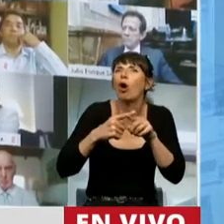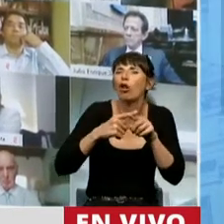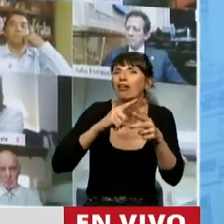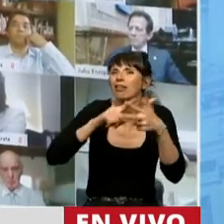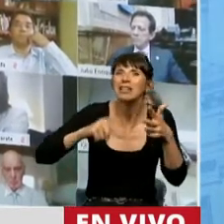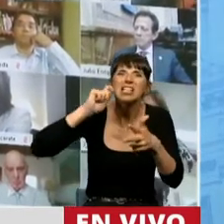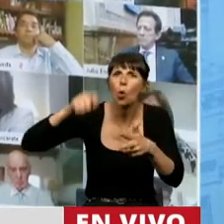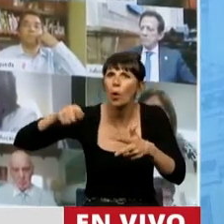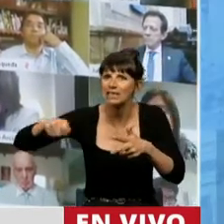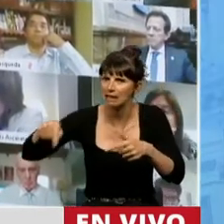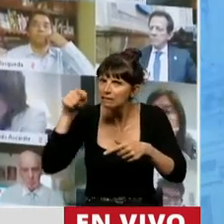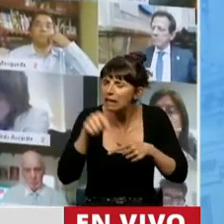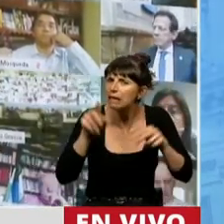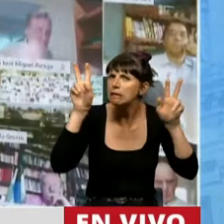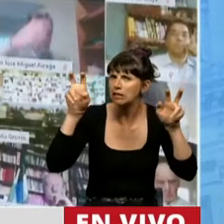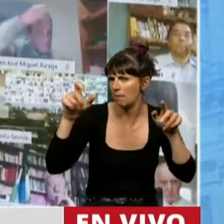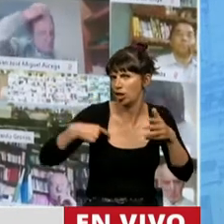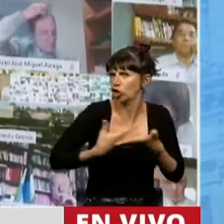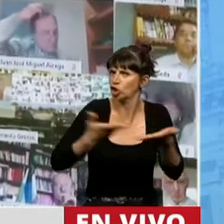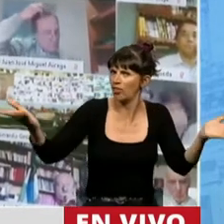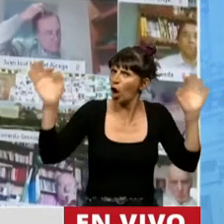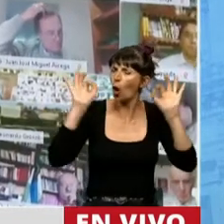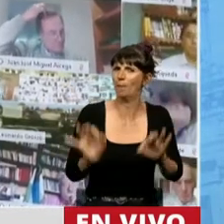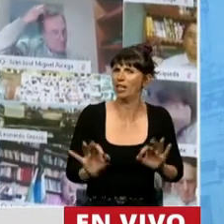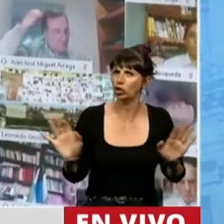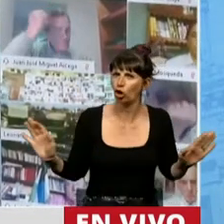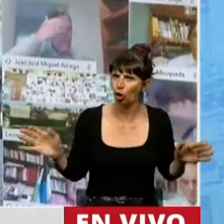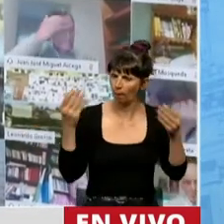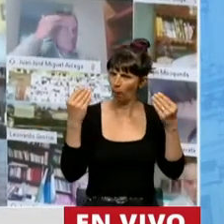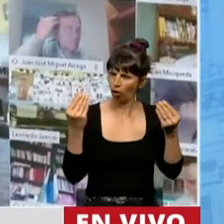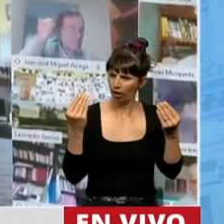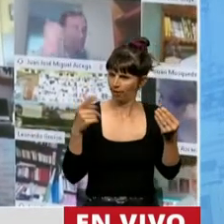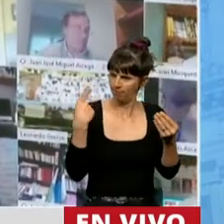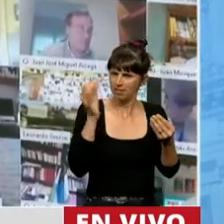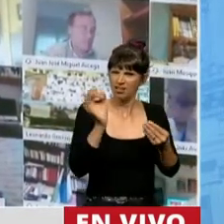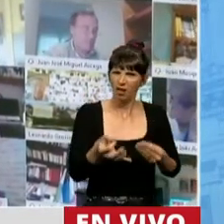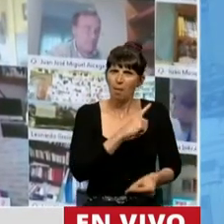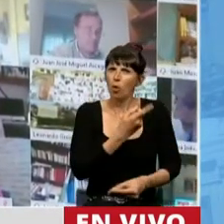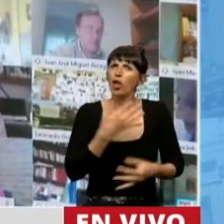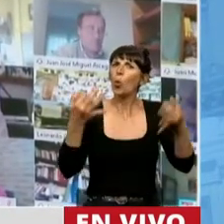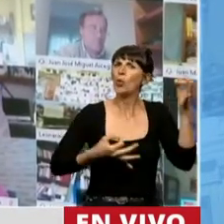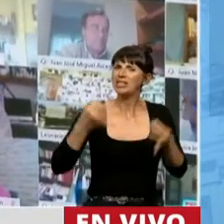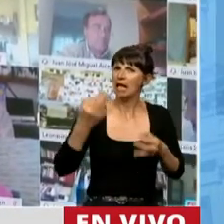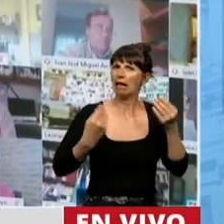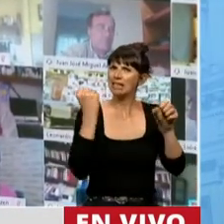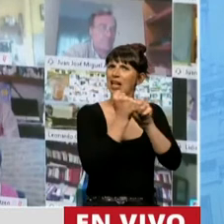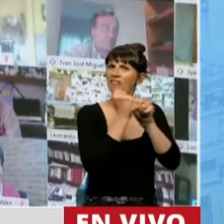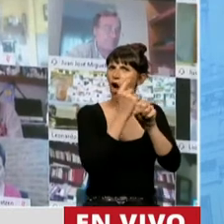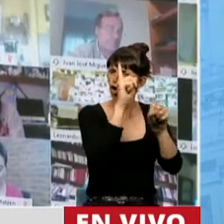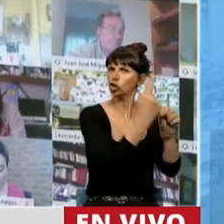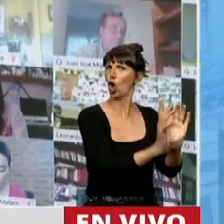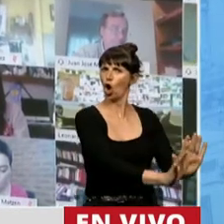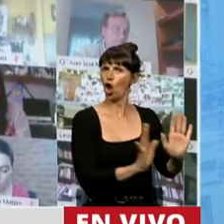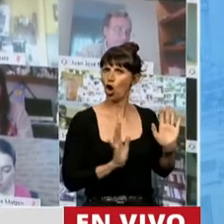a toda la sociedad. Porque esto implica terminar con la idea de un poder judicial independiente. La inamovilidad de los jueces